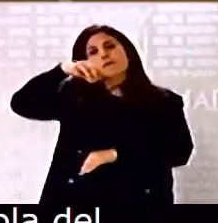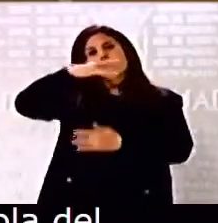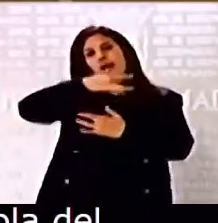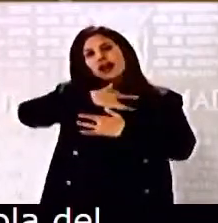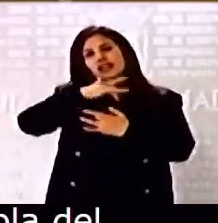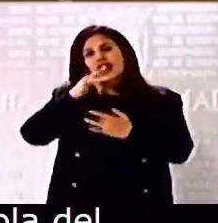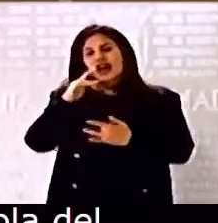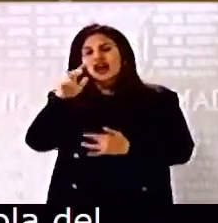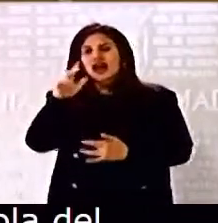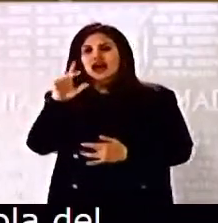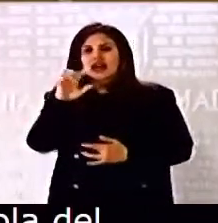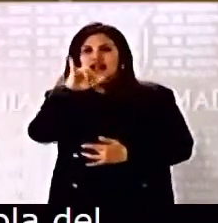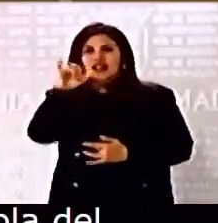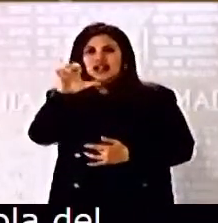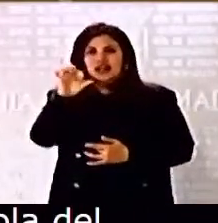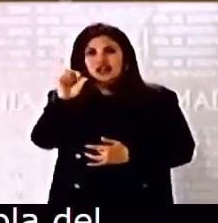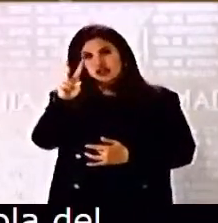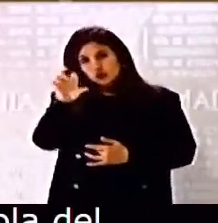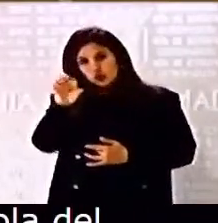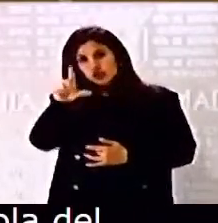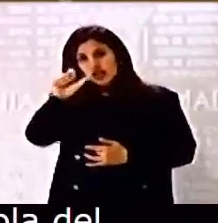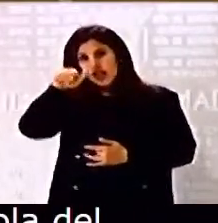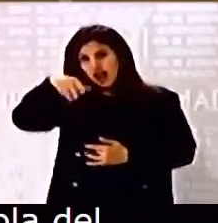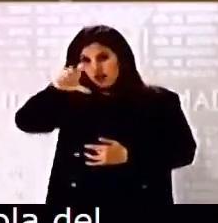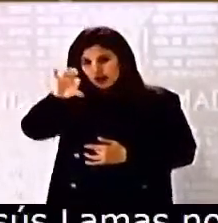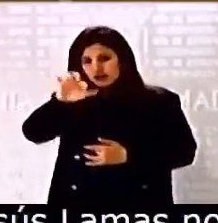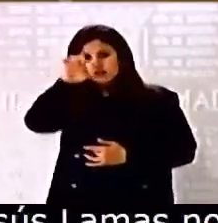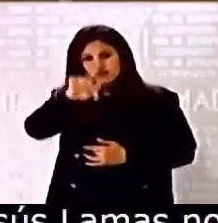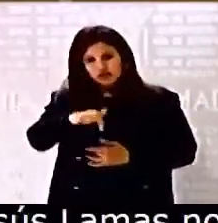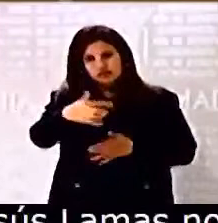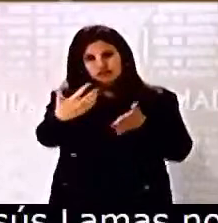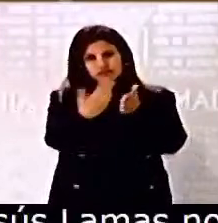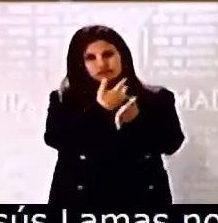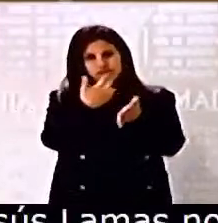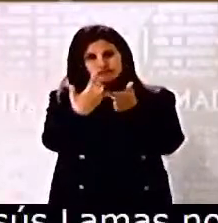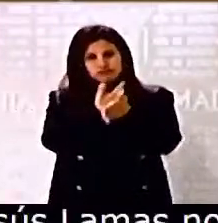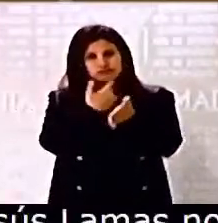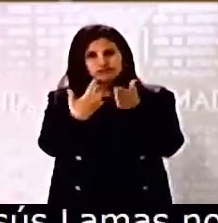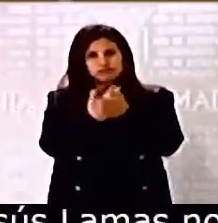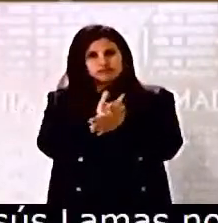nos ha dado a conocer los avances que se están realizando